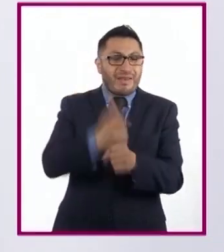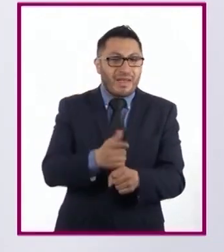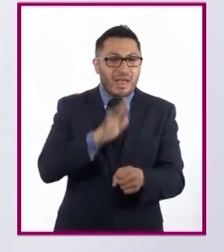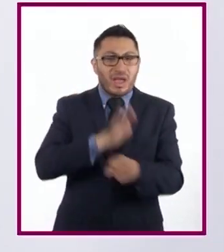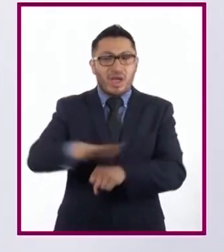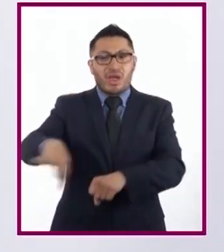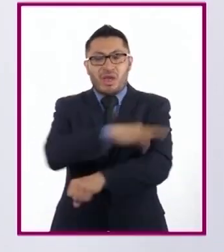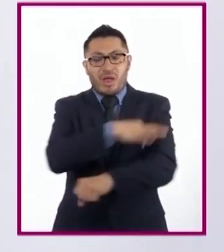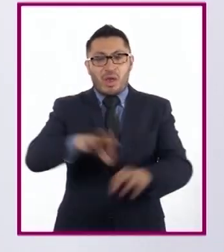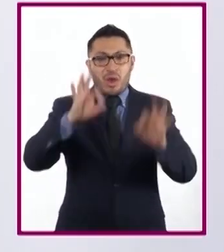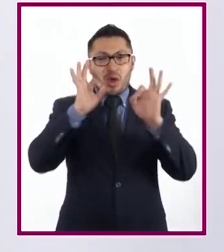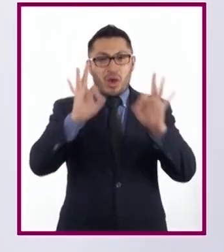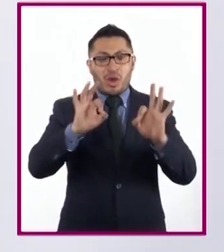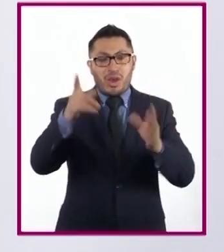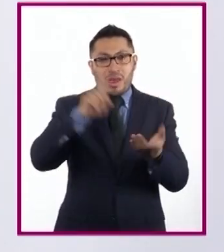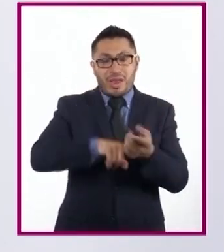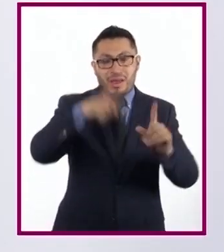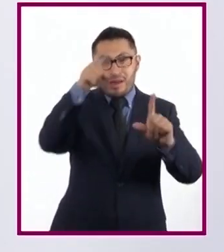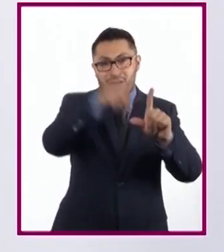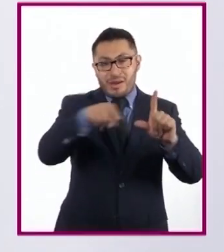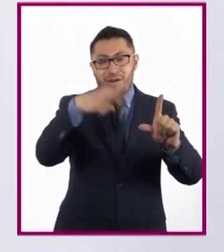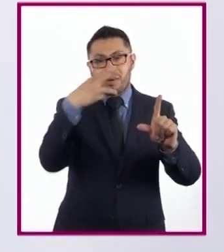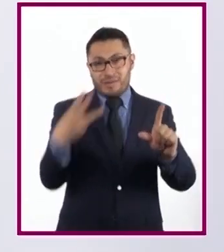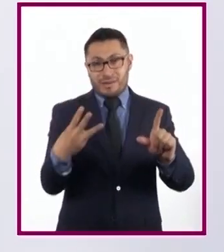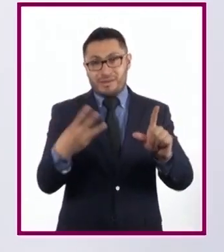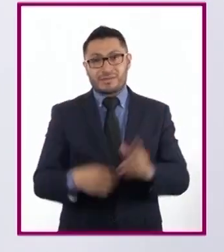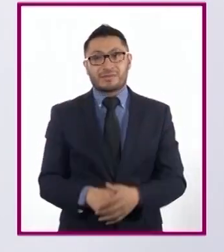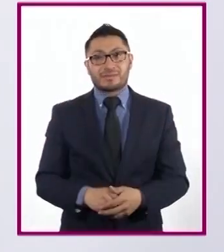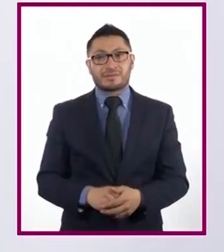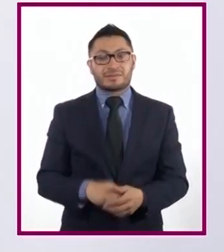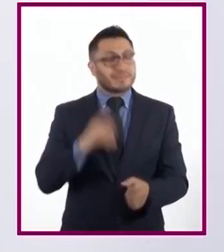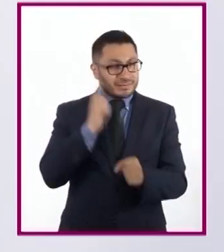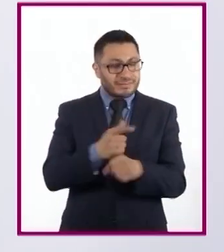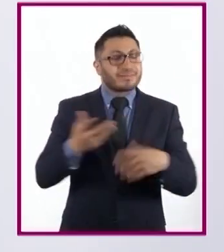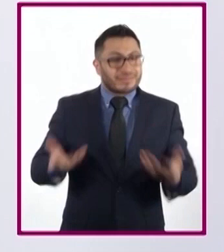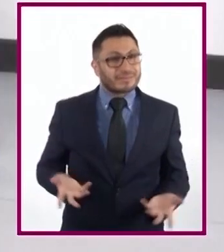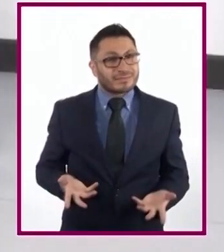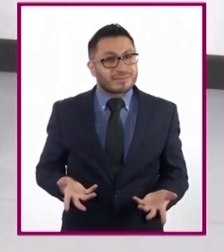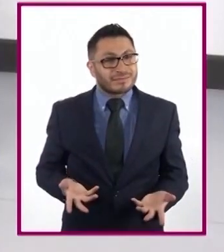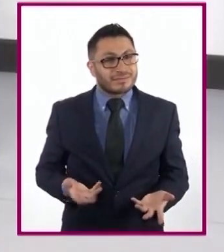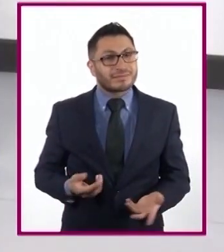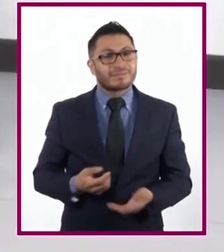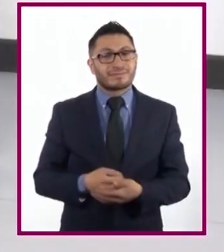medida exacta de sus ángulos internos. ¿Ya la obtuvieron?